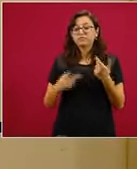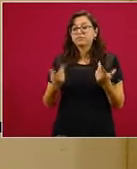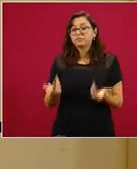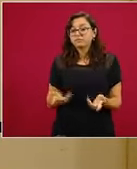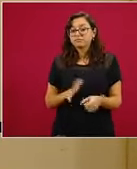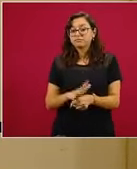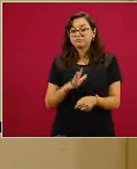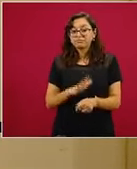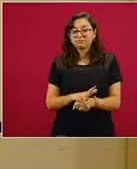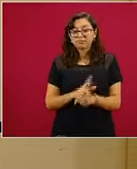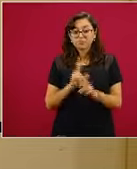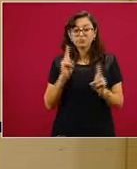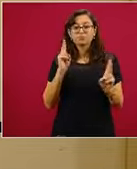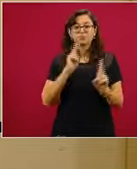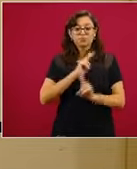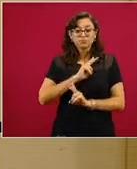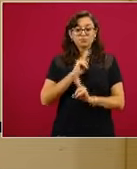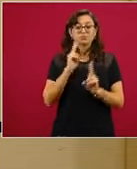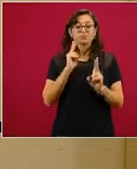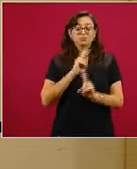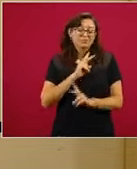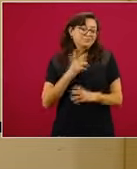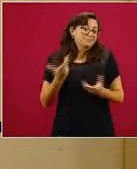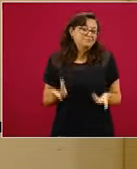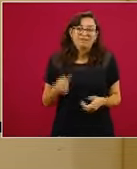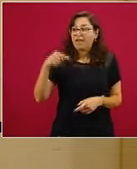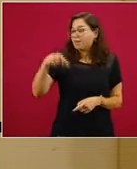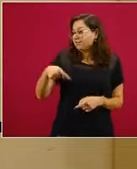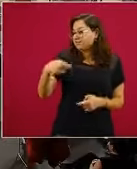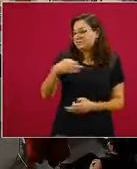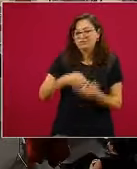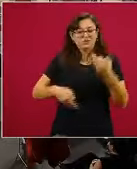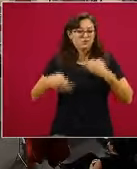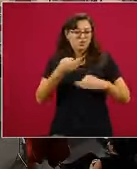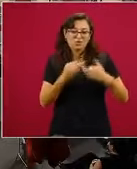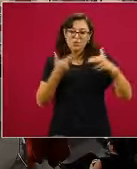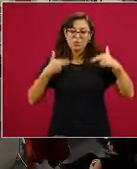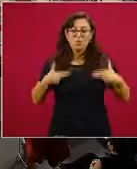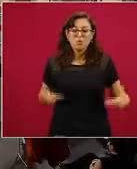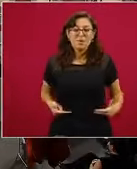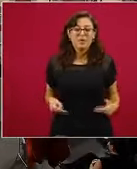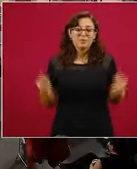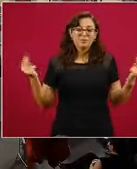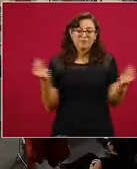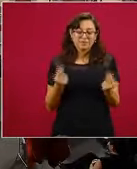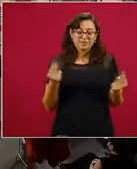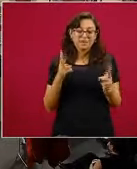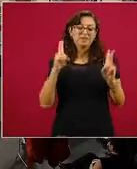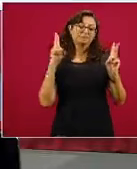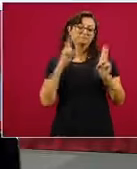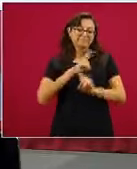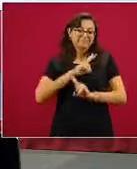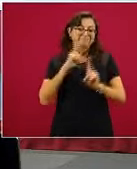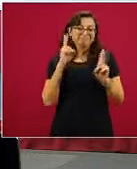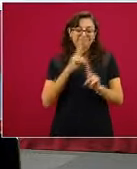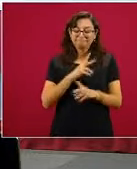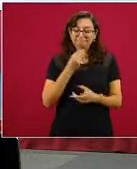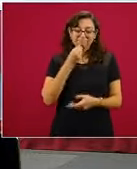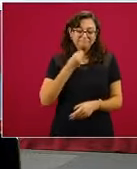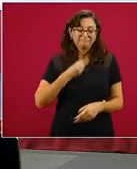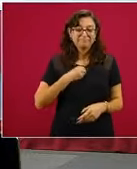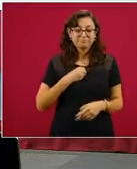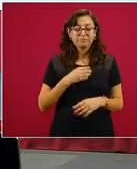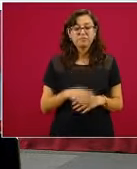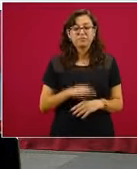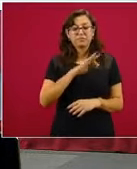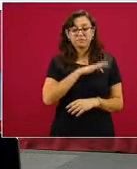Y creo que en esta sala todos respiramos. Entonces, este es uno de los puntos importantes que quiero tocar. Ustedes verán